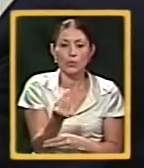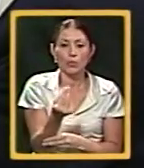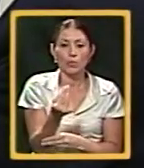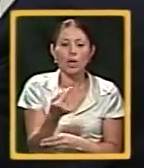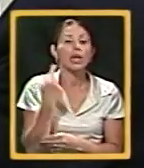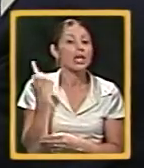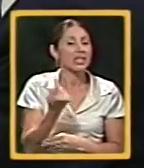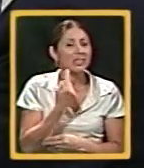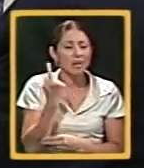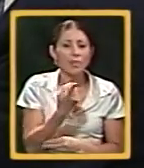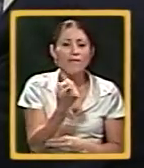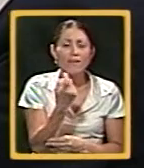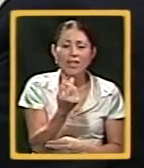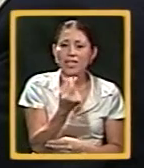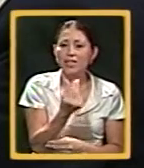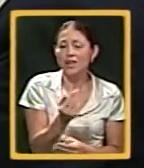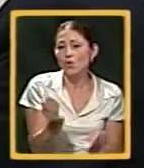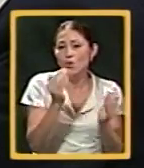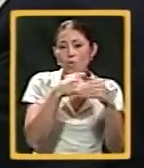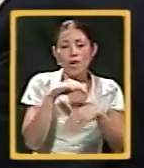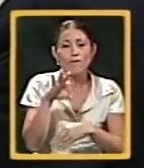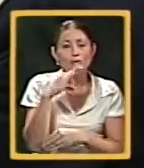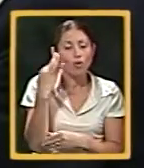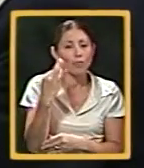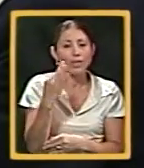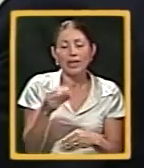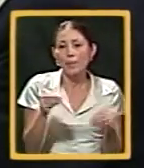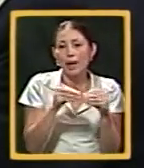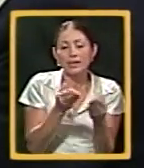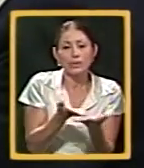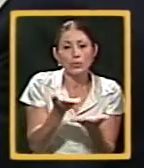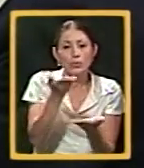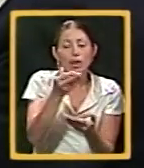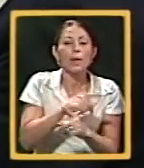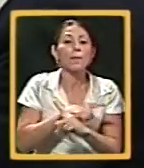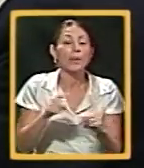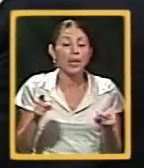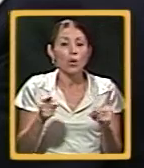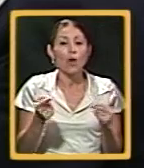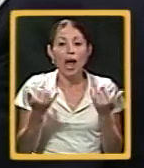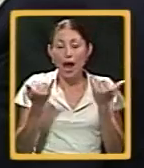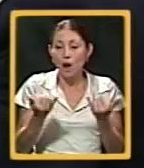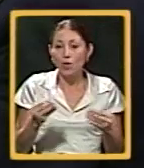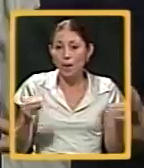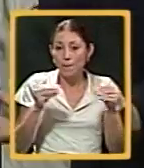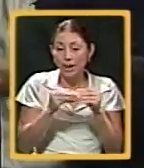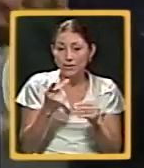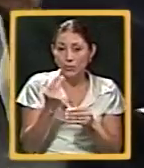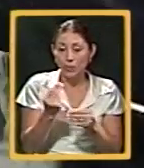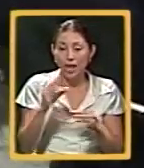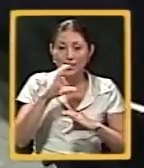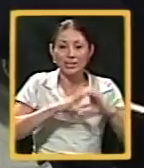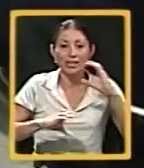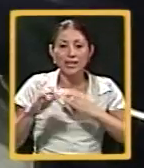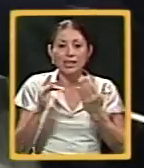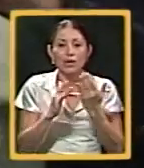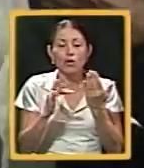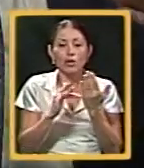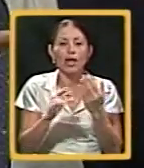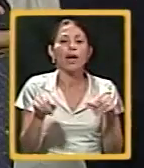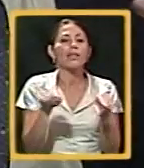siempre son escasos y no va a haber manera de que no lo sean, a ciencia y tecnología, sino también el que